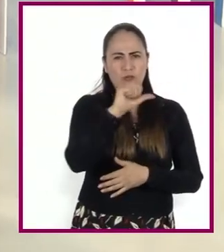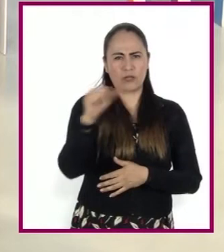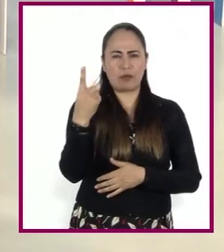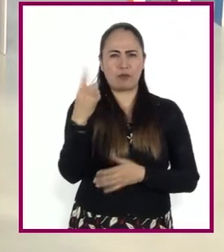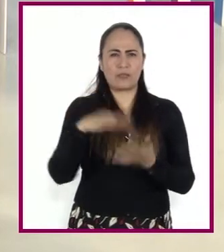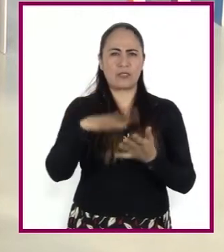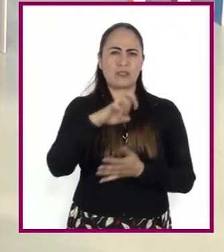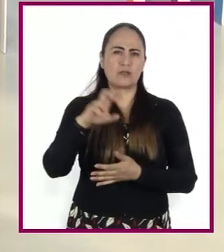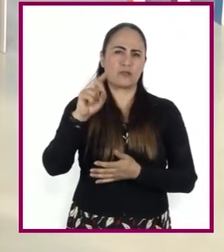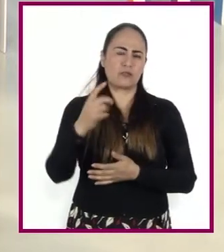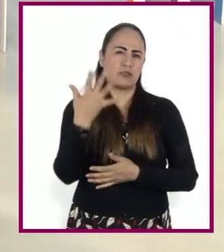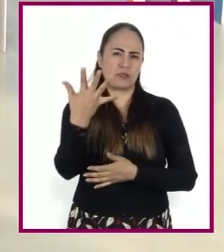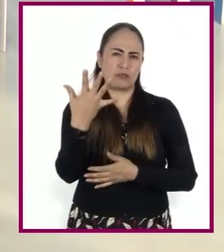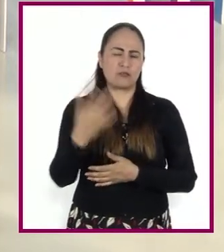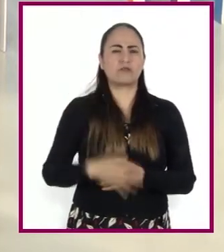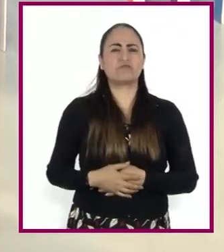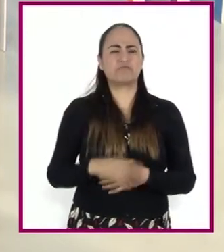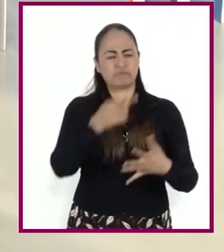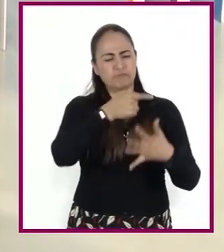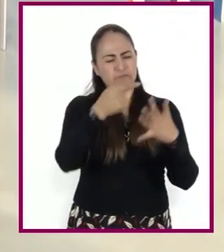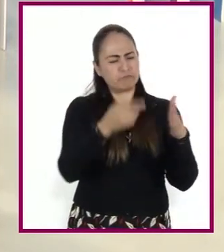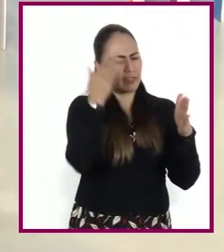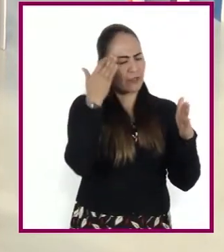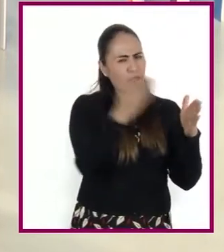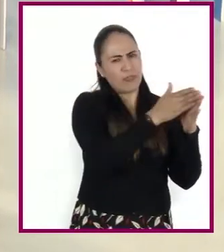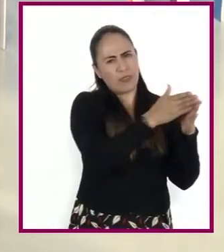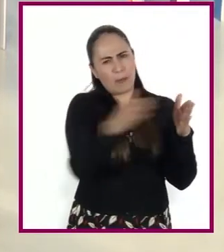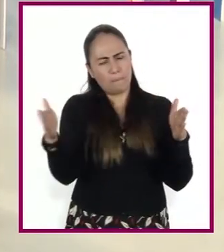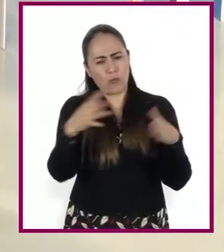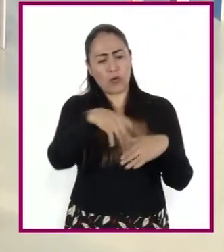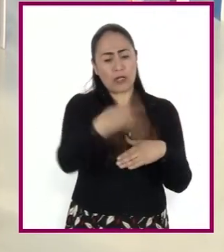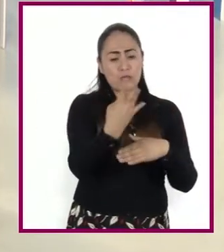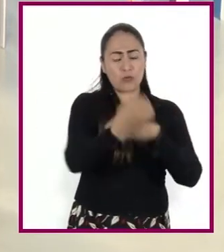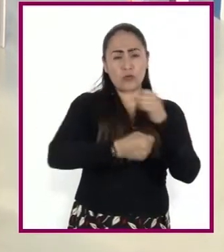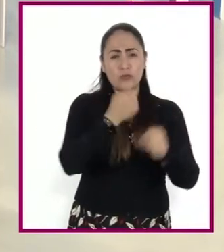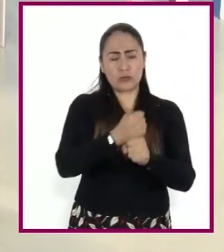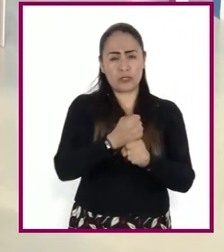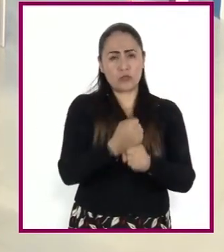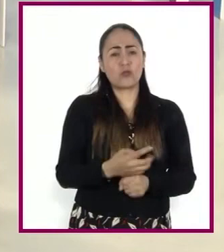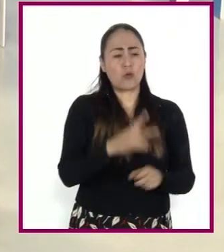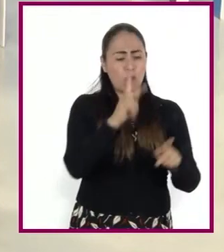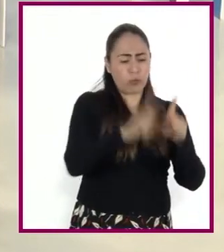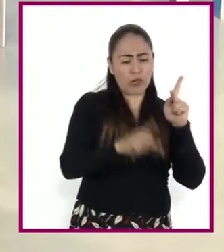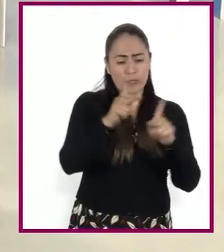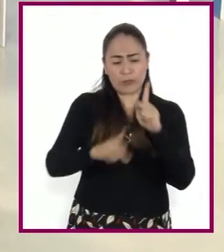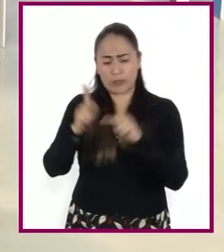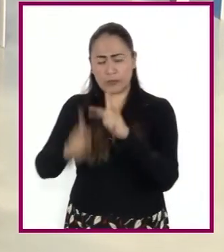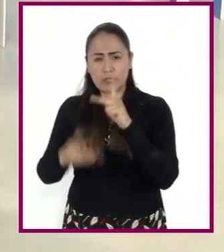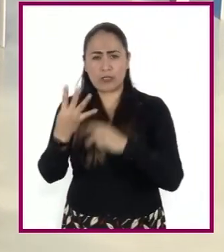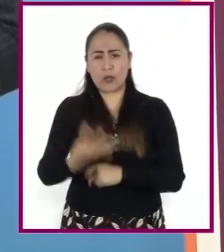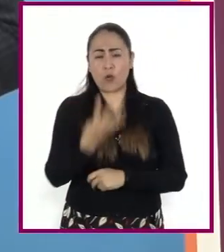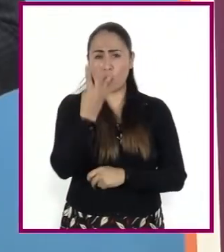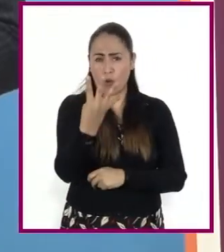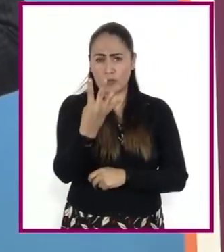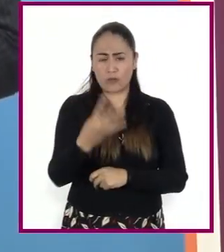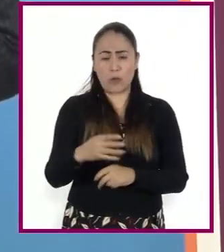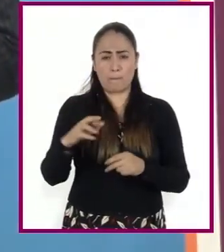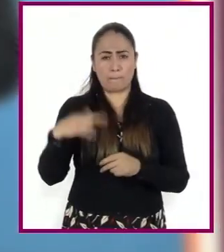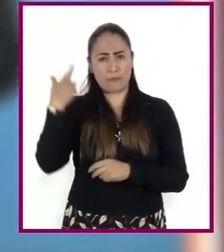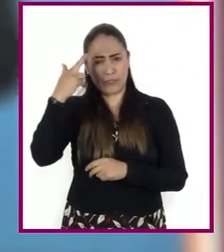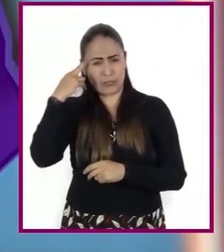de gobernar, administrar justicia dentro de su territorio de gobierno, así como recaudar tributos. Otras